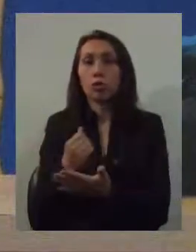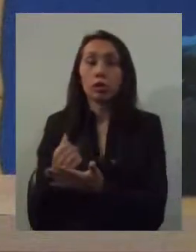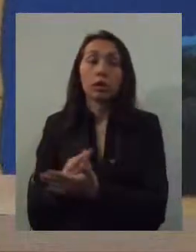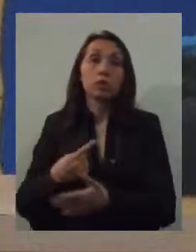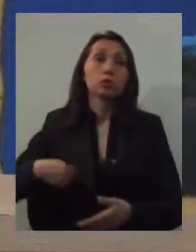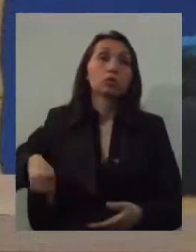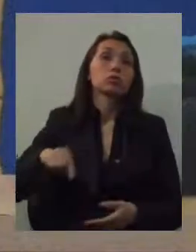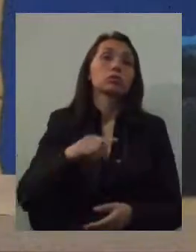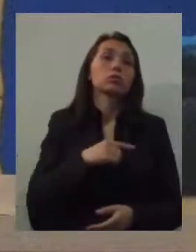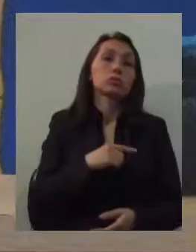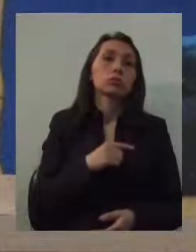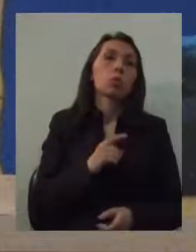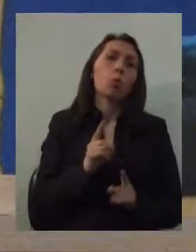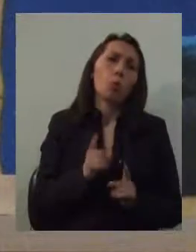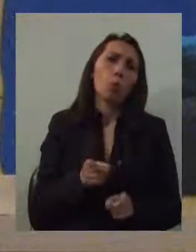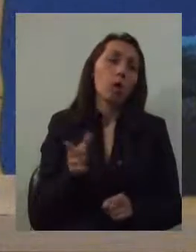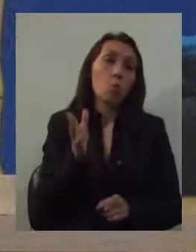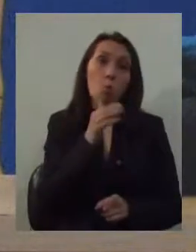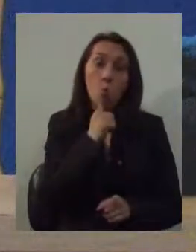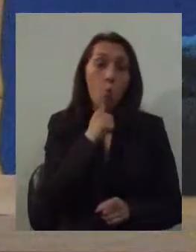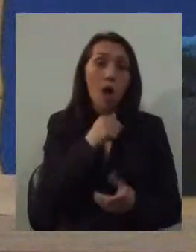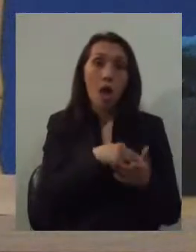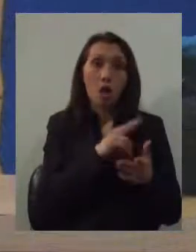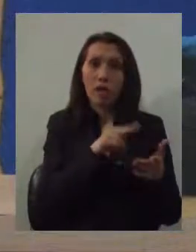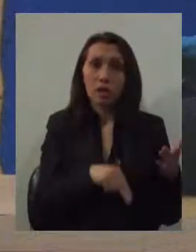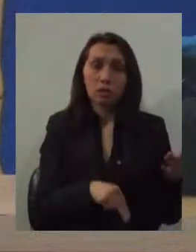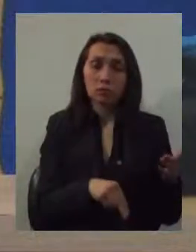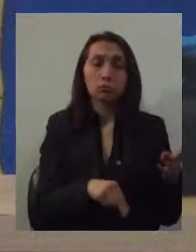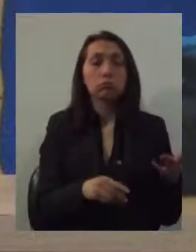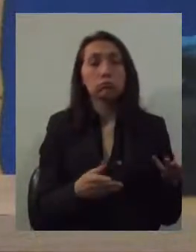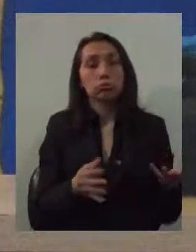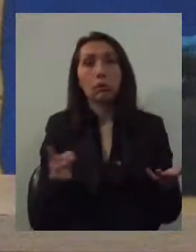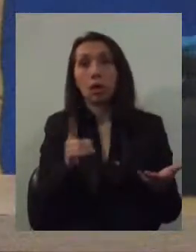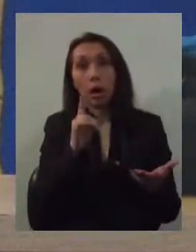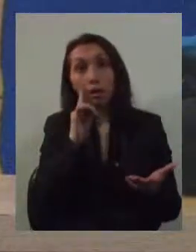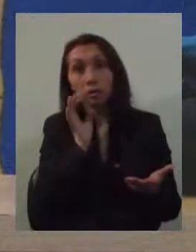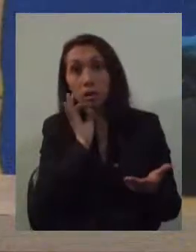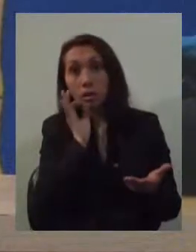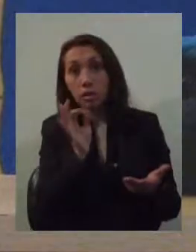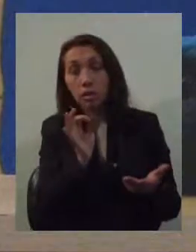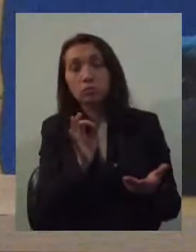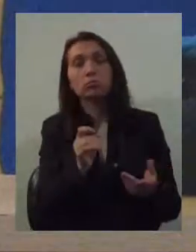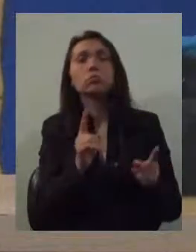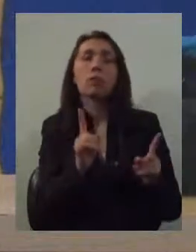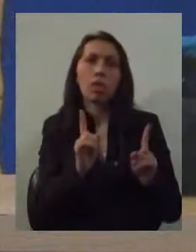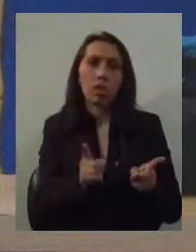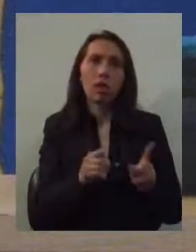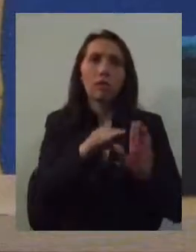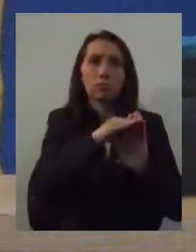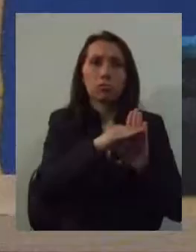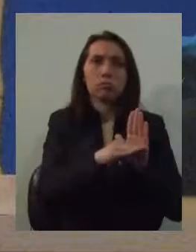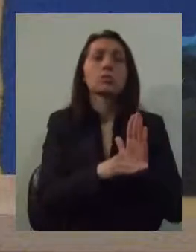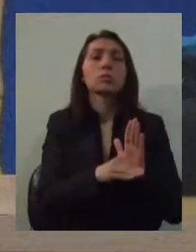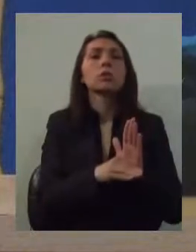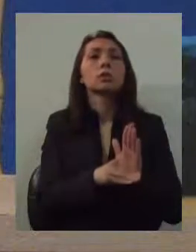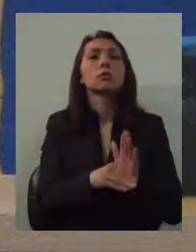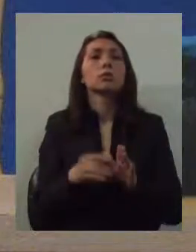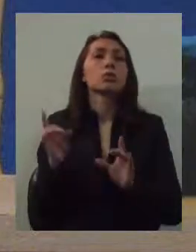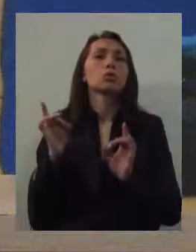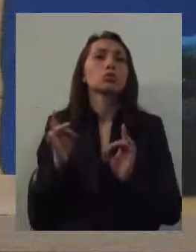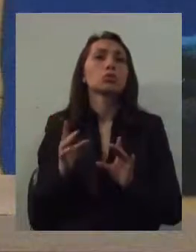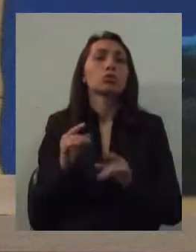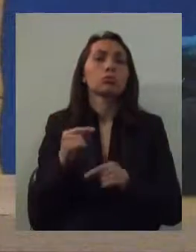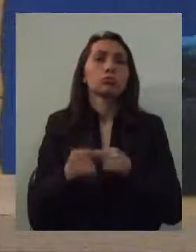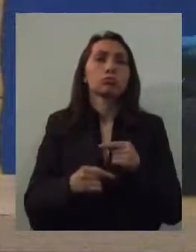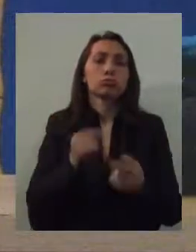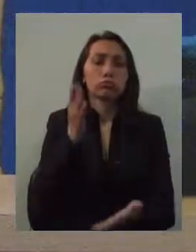nosotros, reitero, aun cuando no haya convenciones que así lo establezca, pautas razonables de jurisdicción que puedan ser